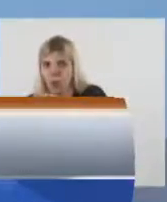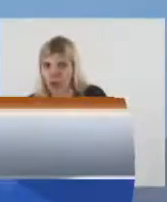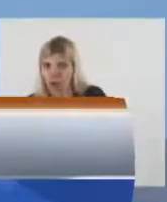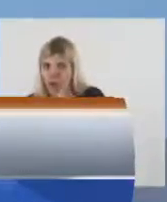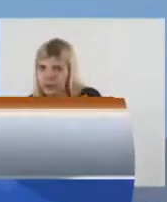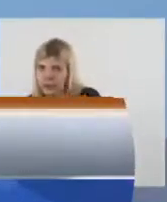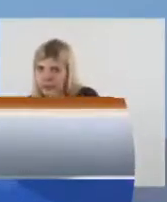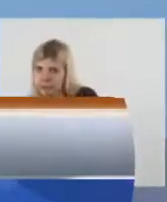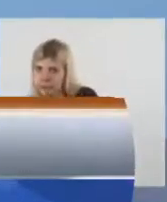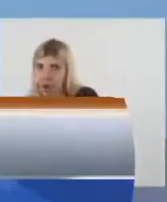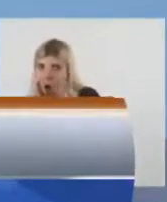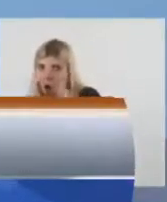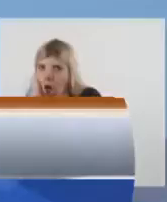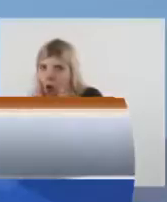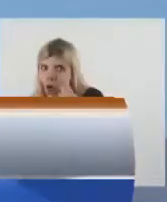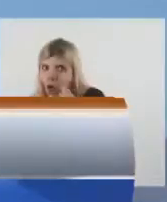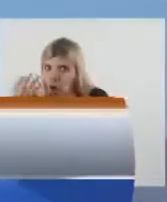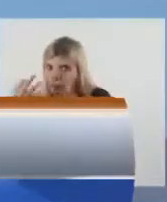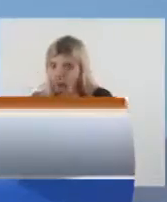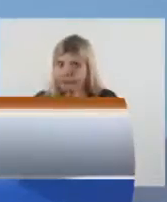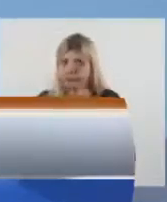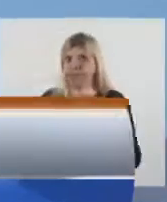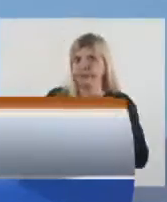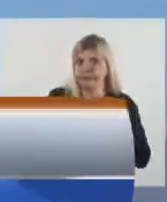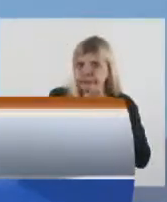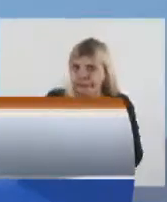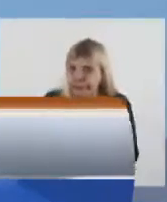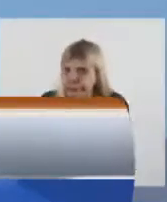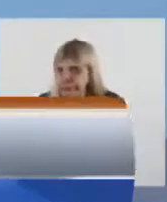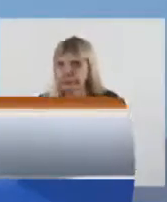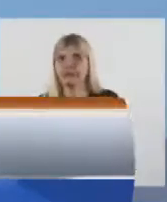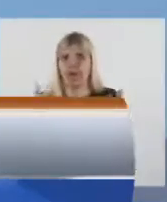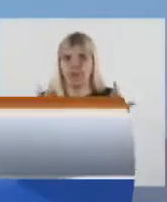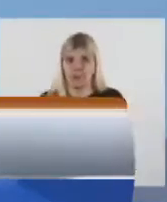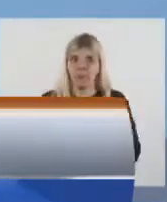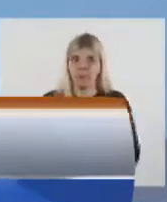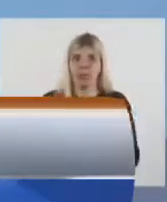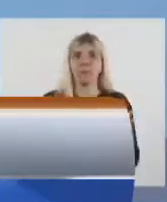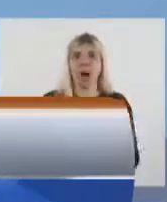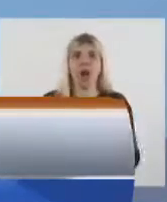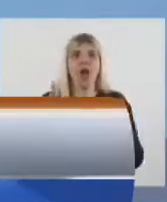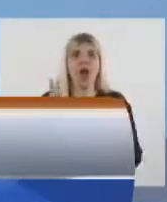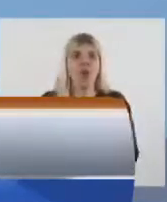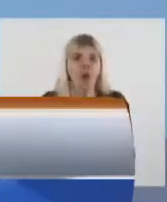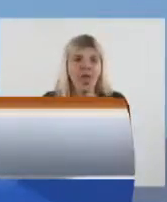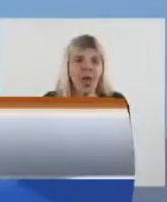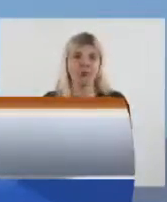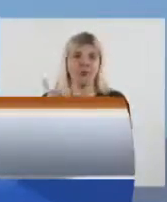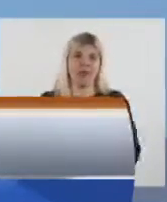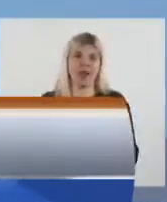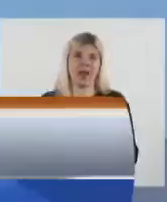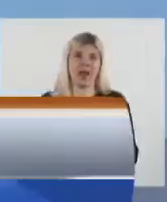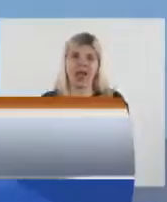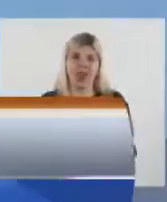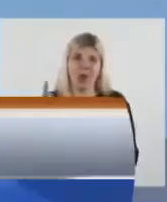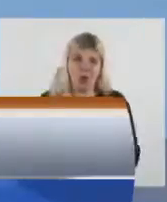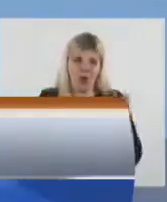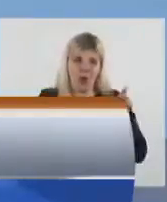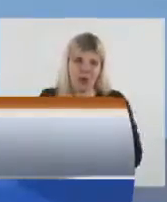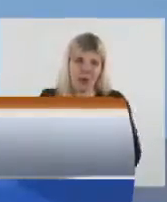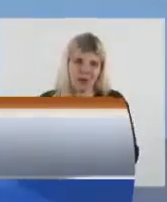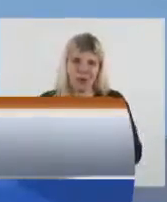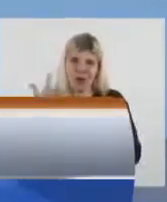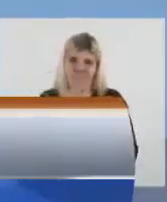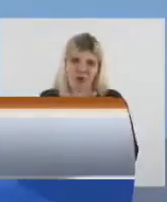trabajando justamente con el cuidado de cada uno de nosotros que esos el mejor vacuna que la vacuna en estos primeros